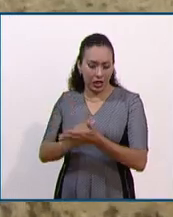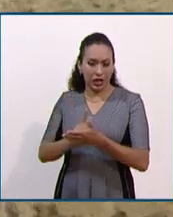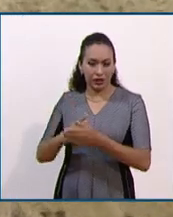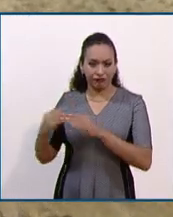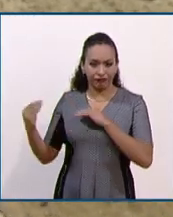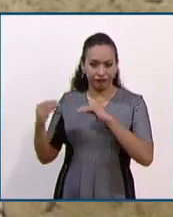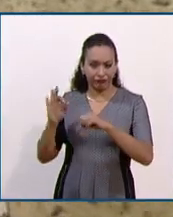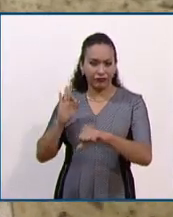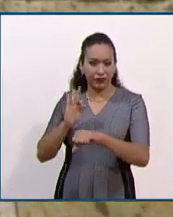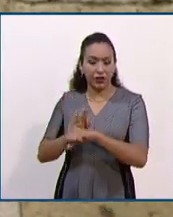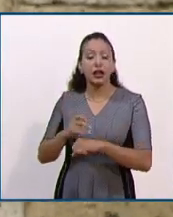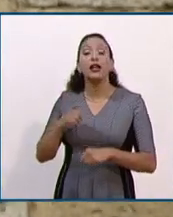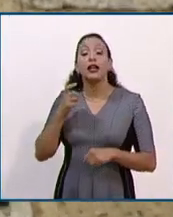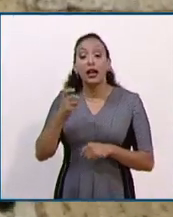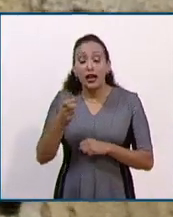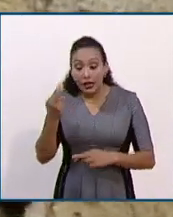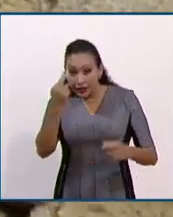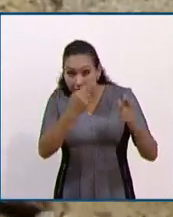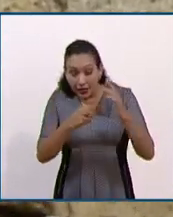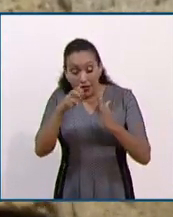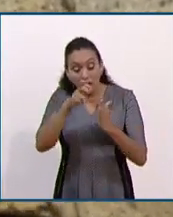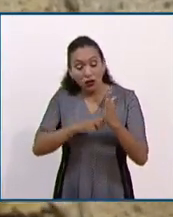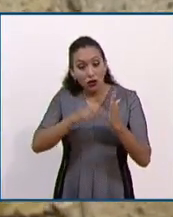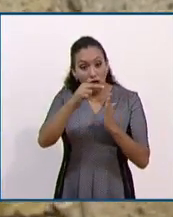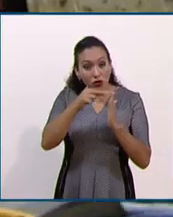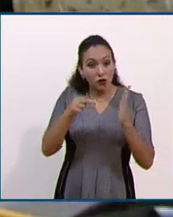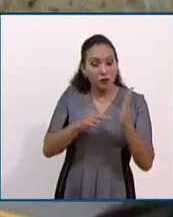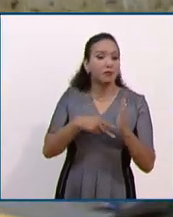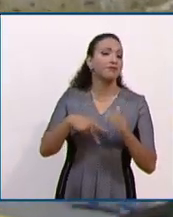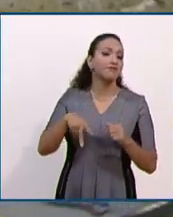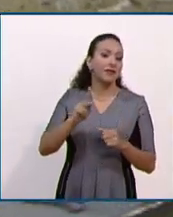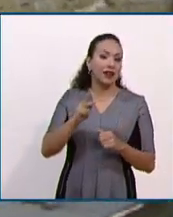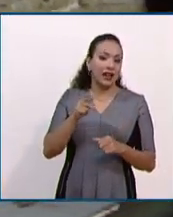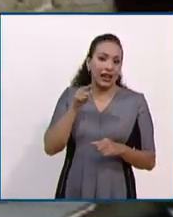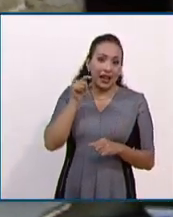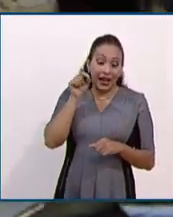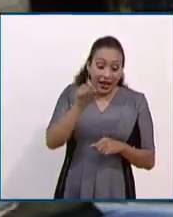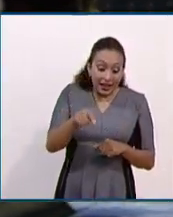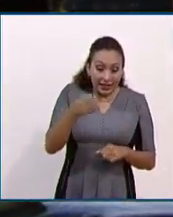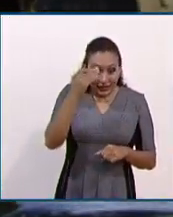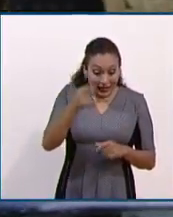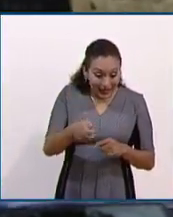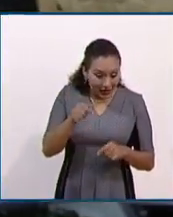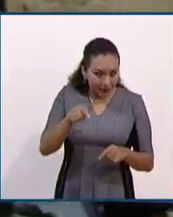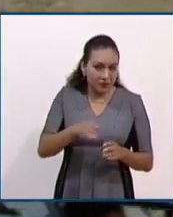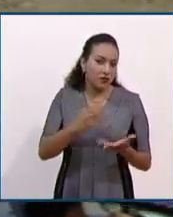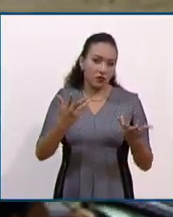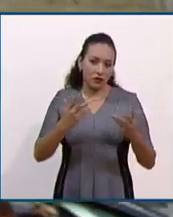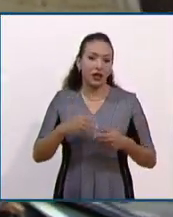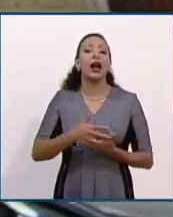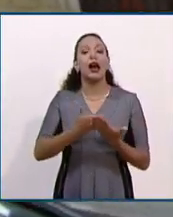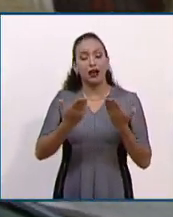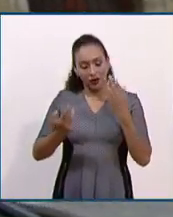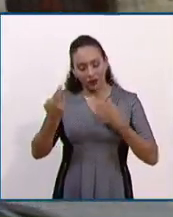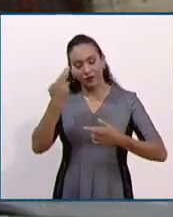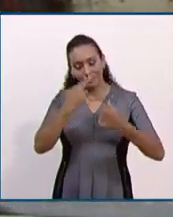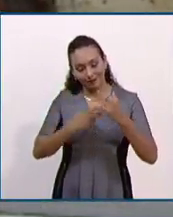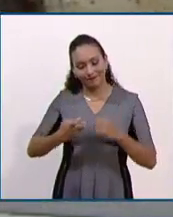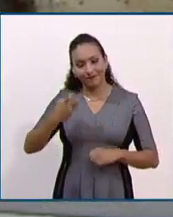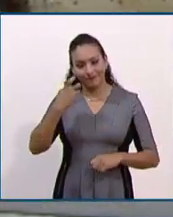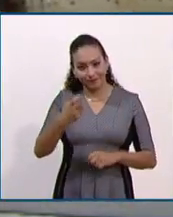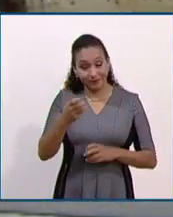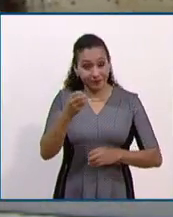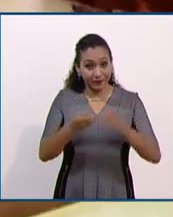notificado de la invalidez para que modificara la norma, pero hasta ese momento no lo había hecho. Por eso, la